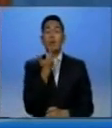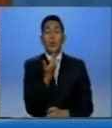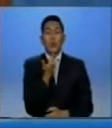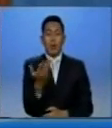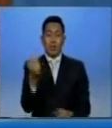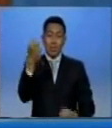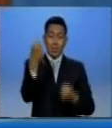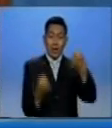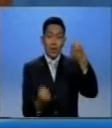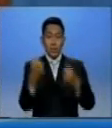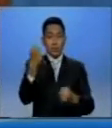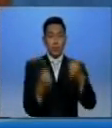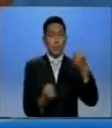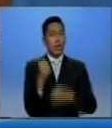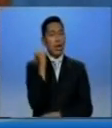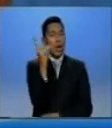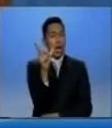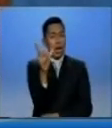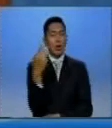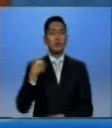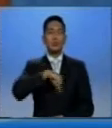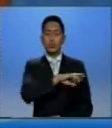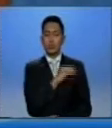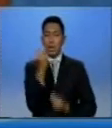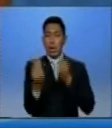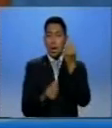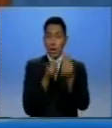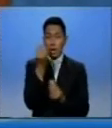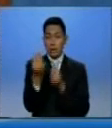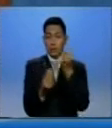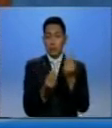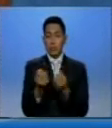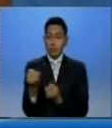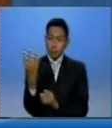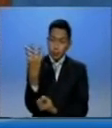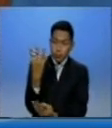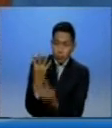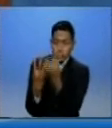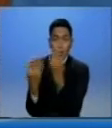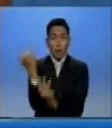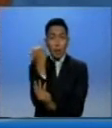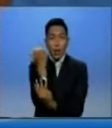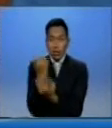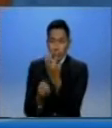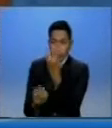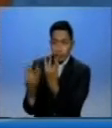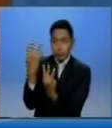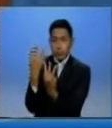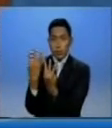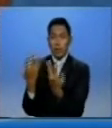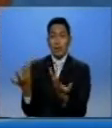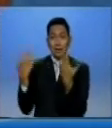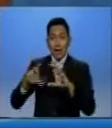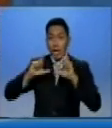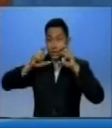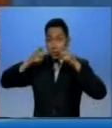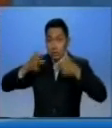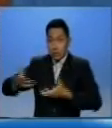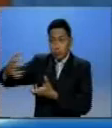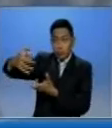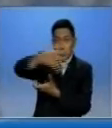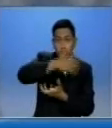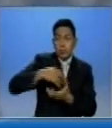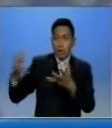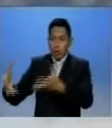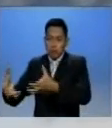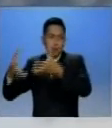Entonces qué es lo que buscamos es garantizar de que la hierba que existe aquí luego de la cosecha del Maíz sea potenciada para entregar un ministro de